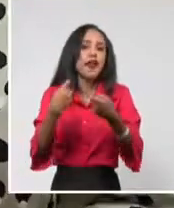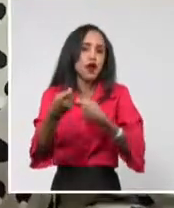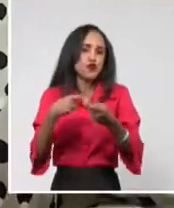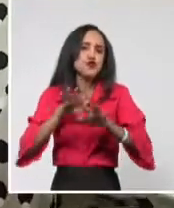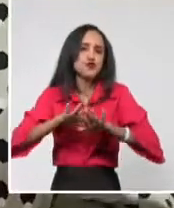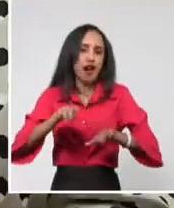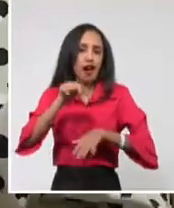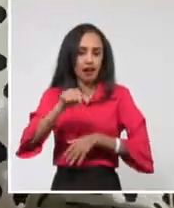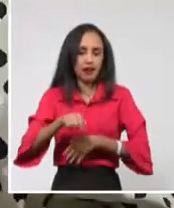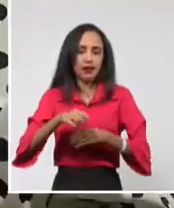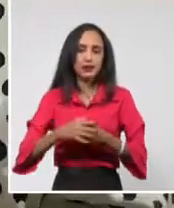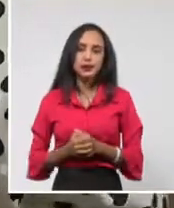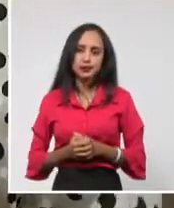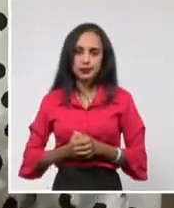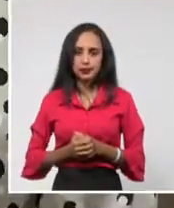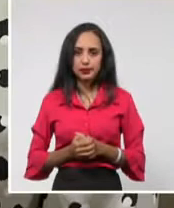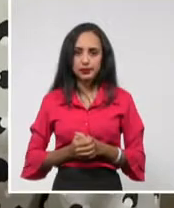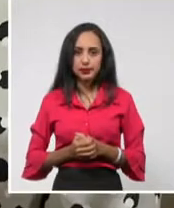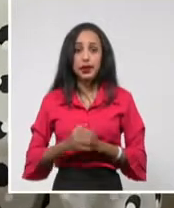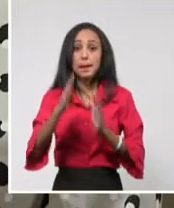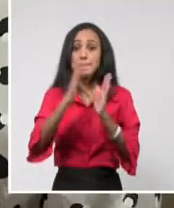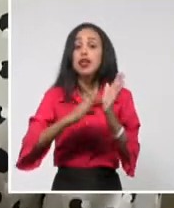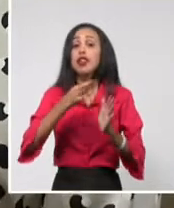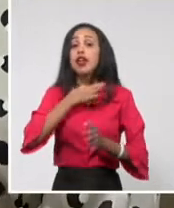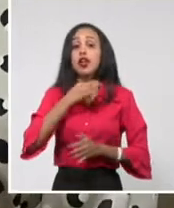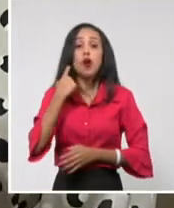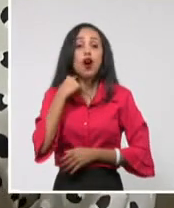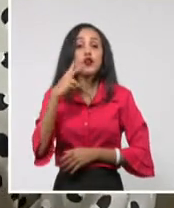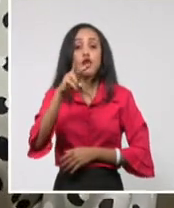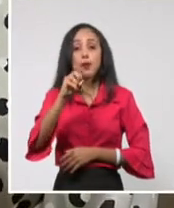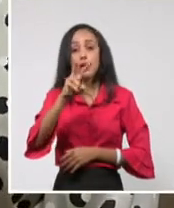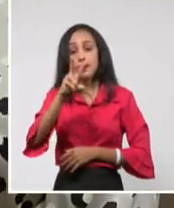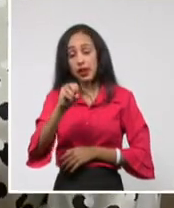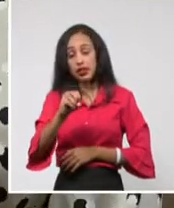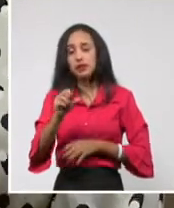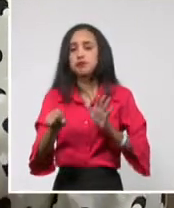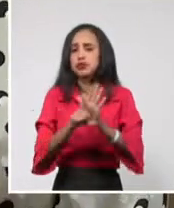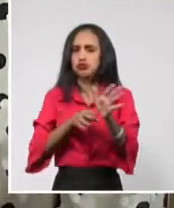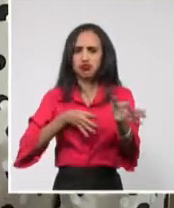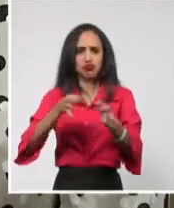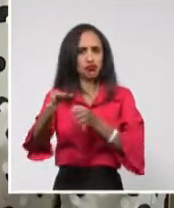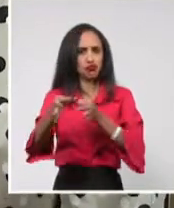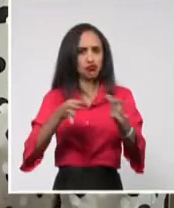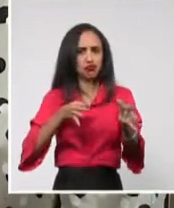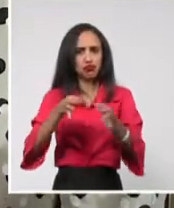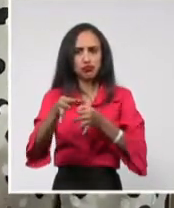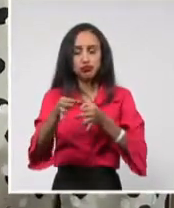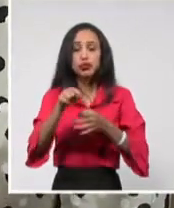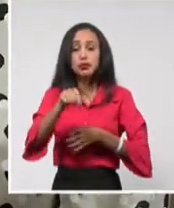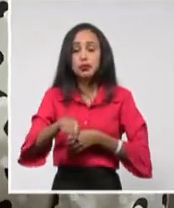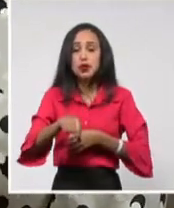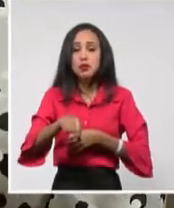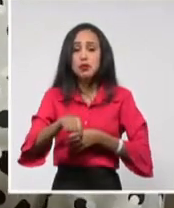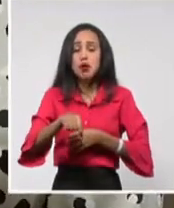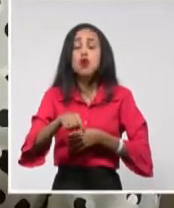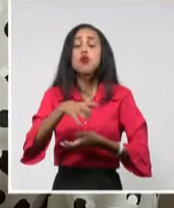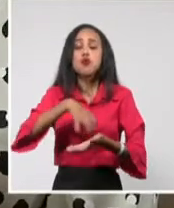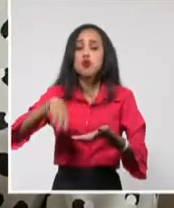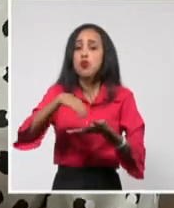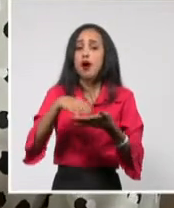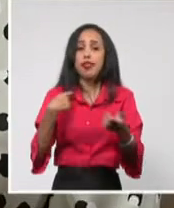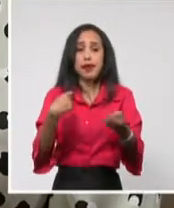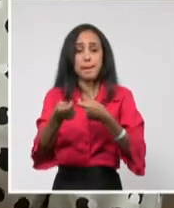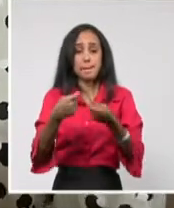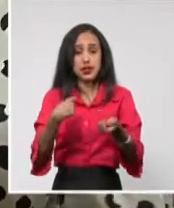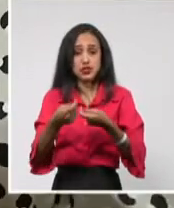habían pasado porque a partir de enero de 2020 comenzó a funcionar la Ventanilla Única de Inversión Extranjera en el Ministerio de